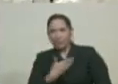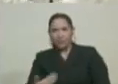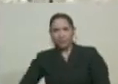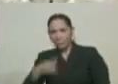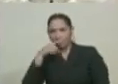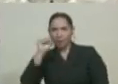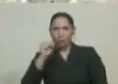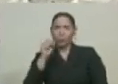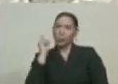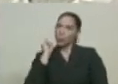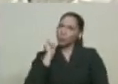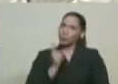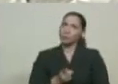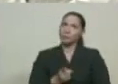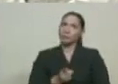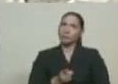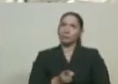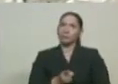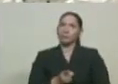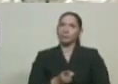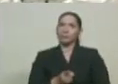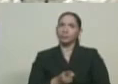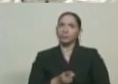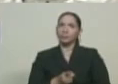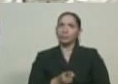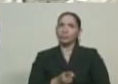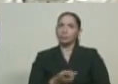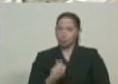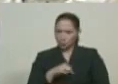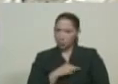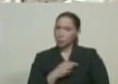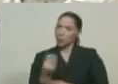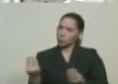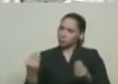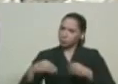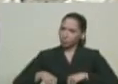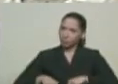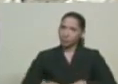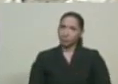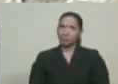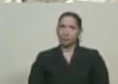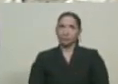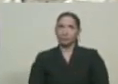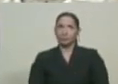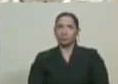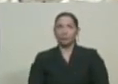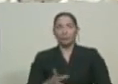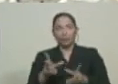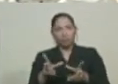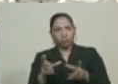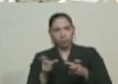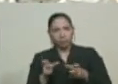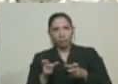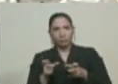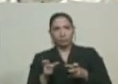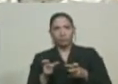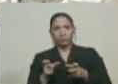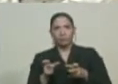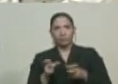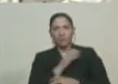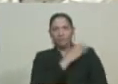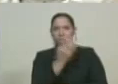en el Facebook Live, del cual hicimos parte, ha sido el salario quien viene a